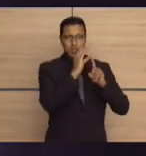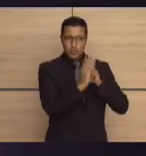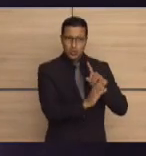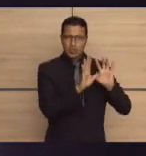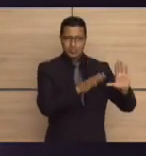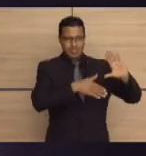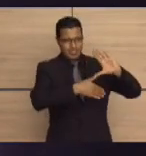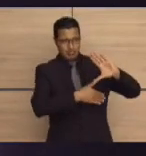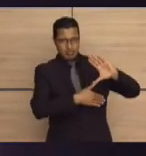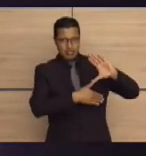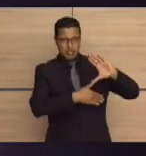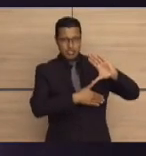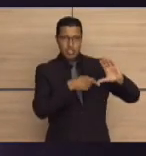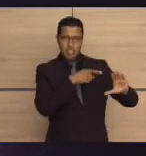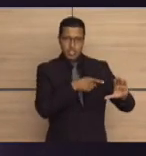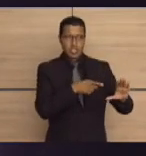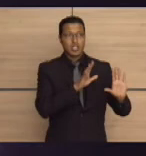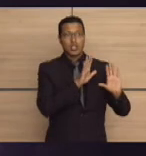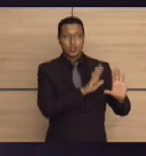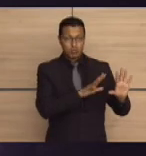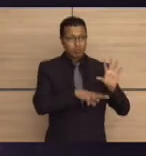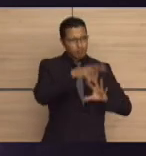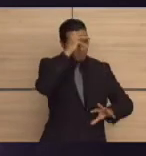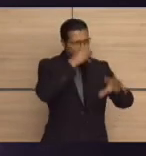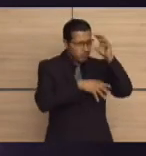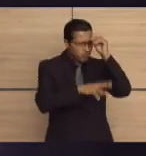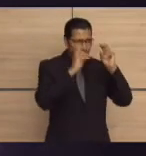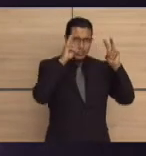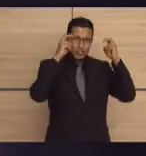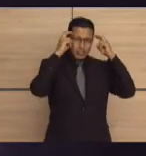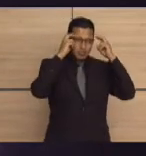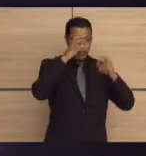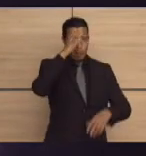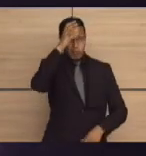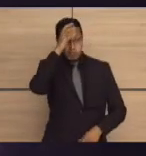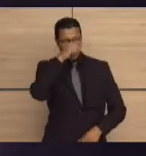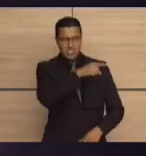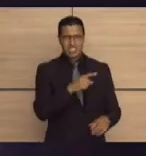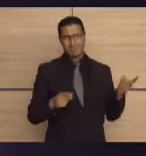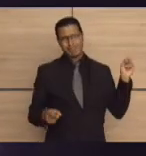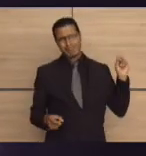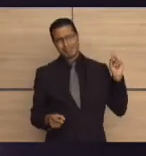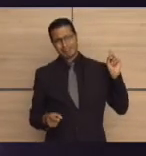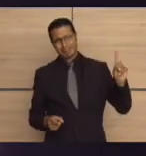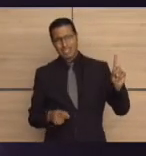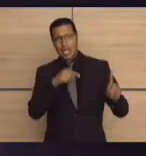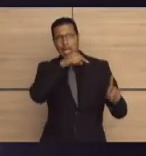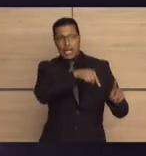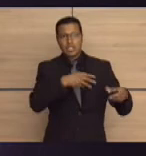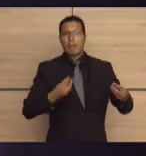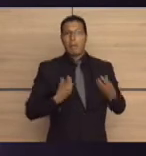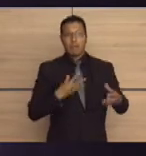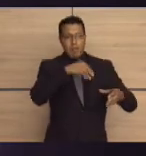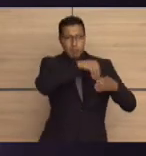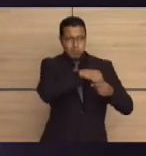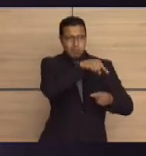de América acumularon como saber y como conocimiento en milenios de vivir en esta geografía, de vivir